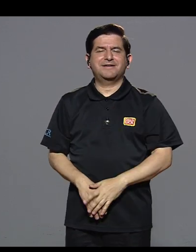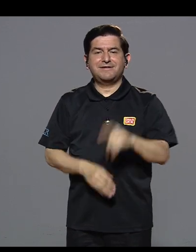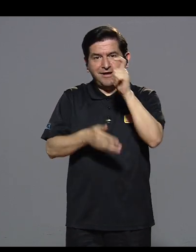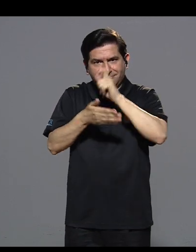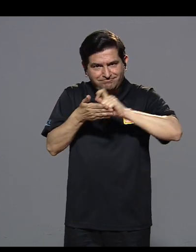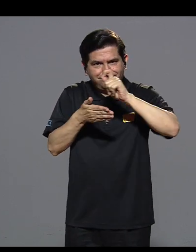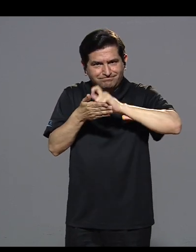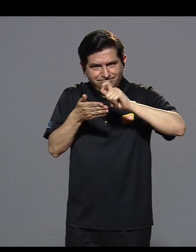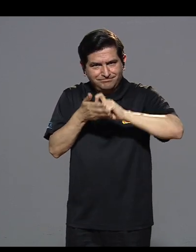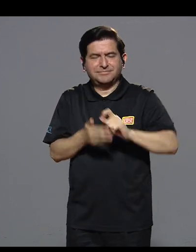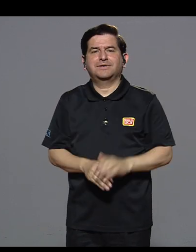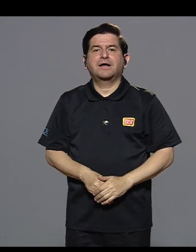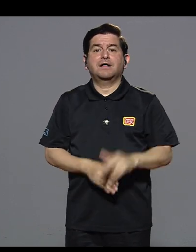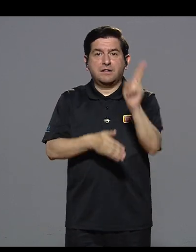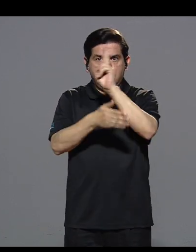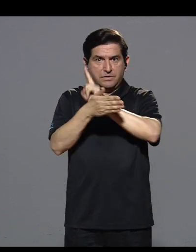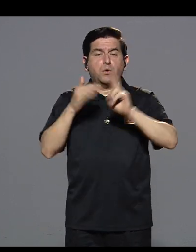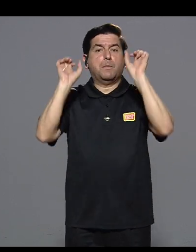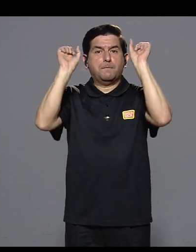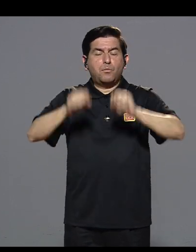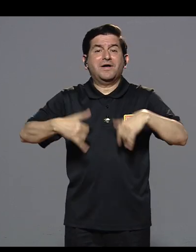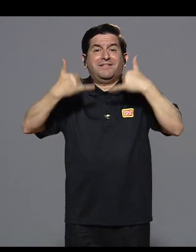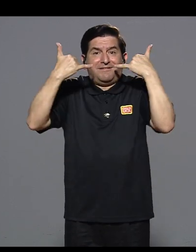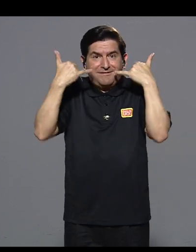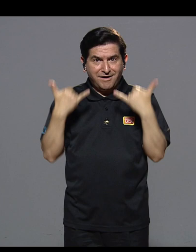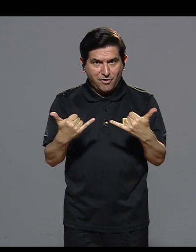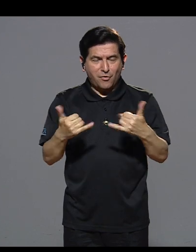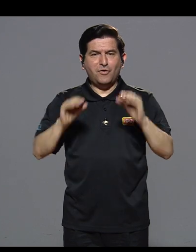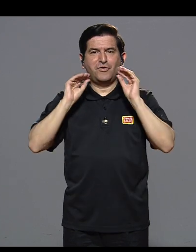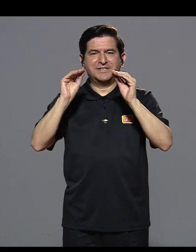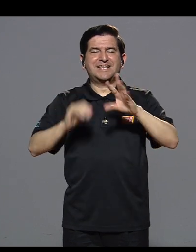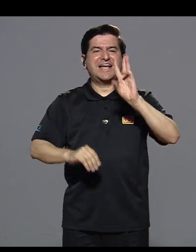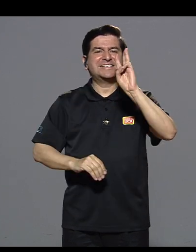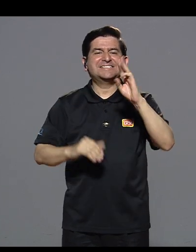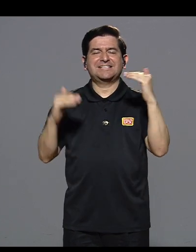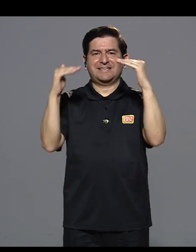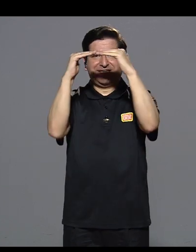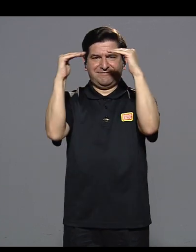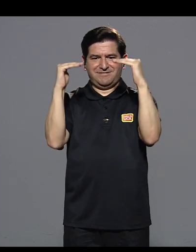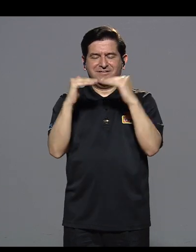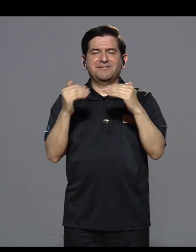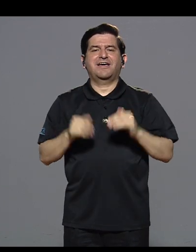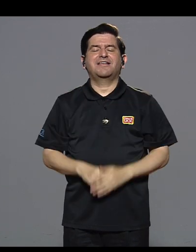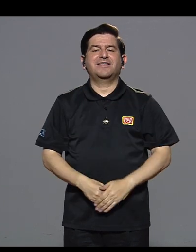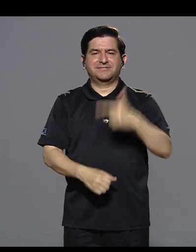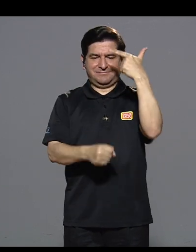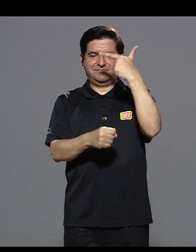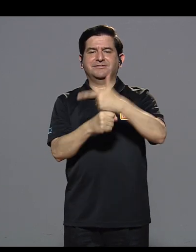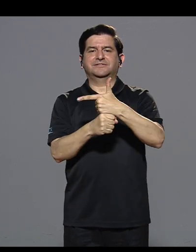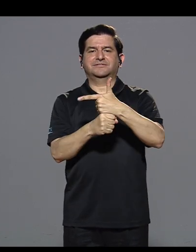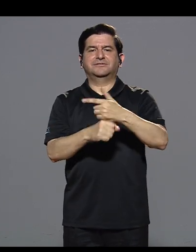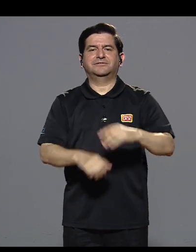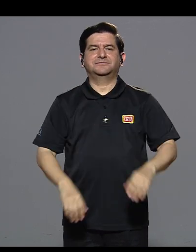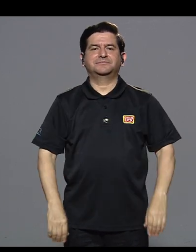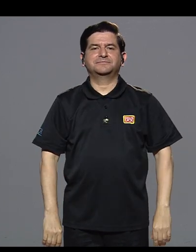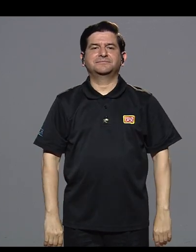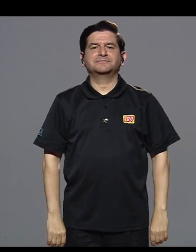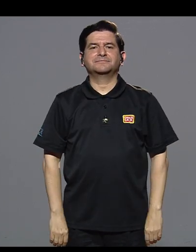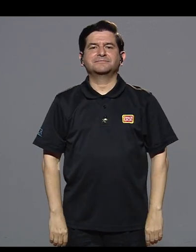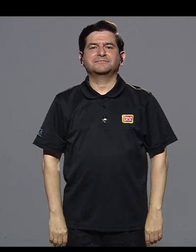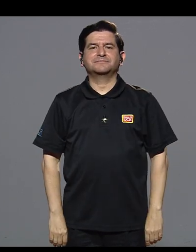es autora de que la universidad pueda en este momento impartir 6 niveles de lengua de señas